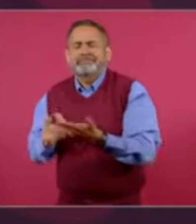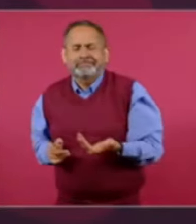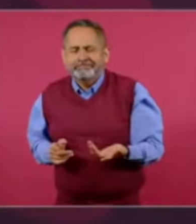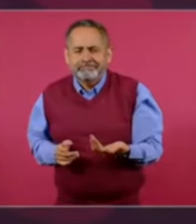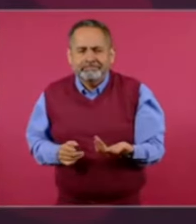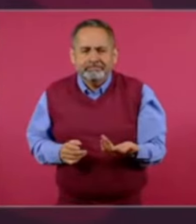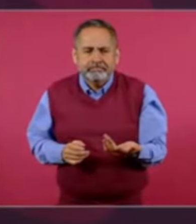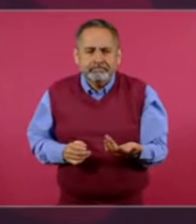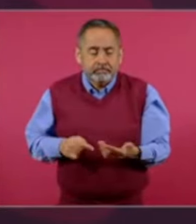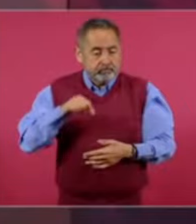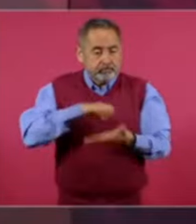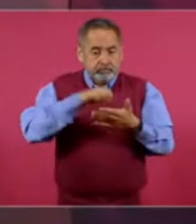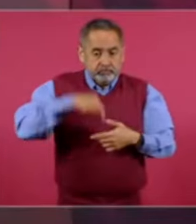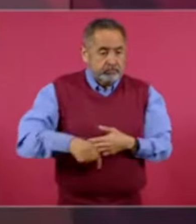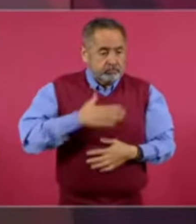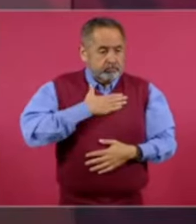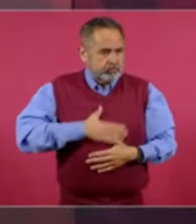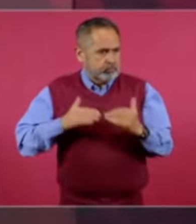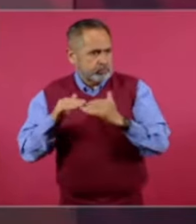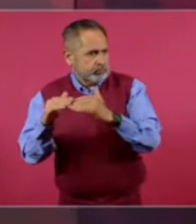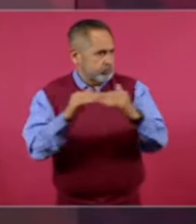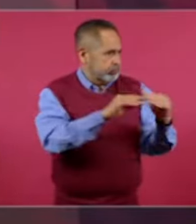nos respetan afuera.